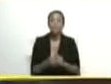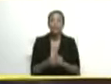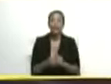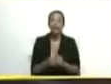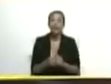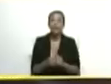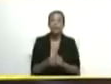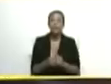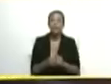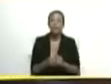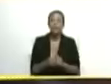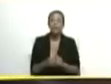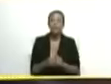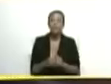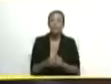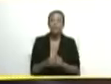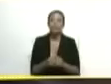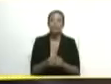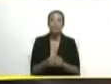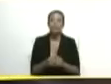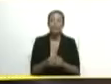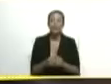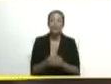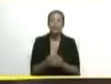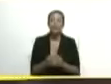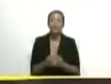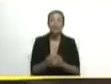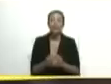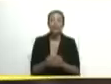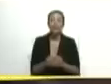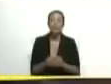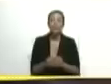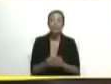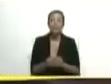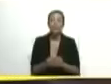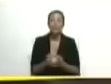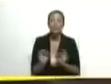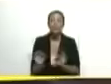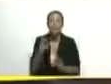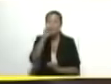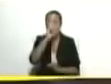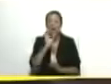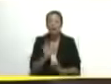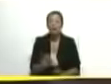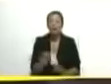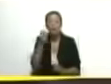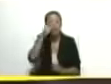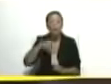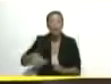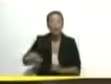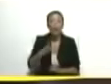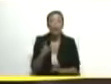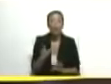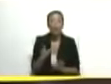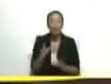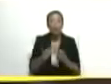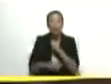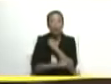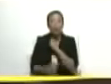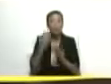y tan maltratado por quienes utilizaron este recinto para el daño, para la agresión del pueblo, para la